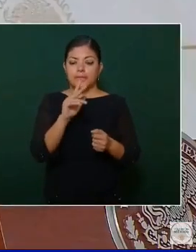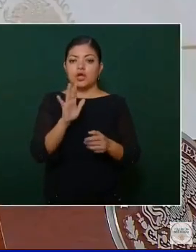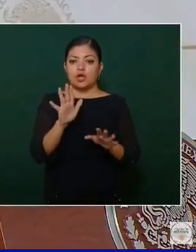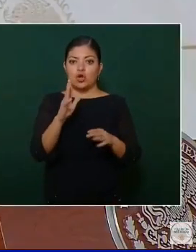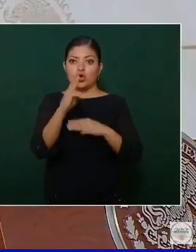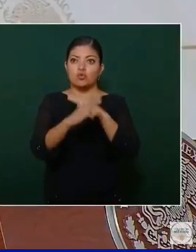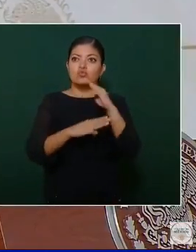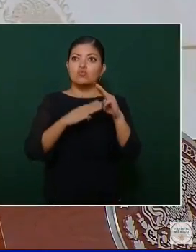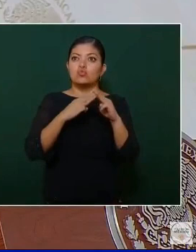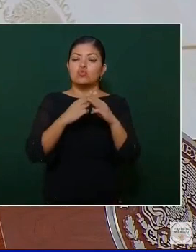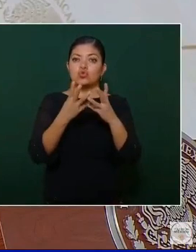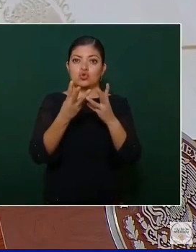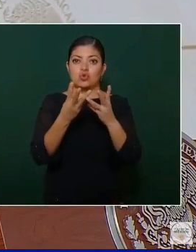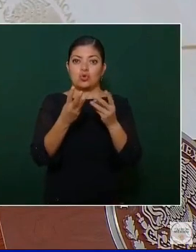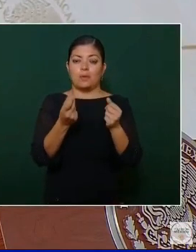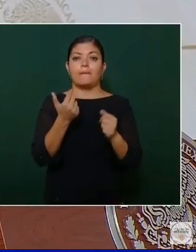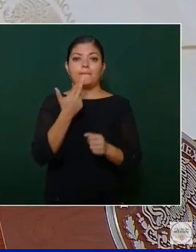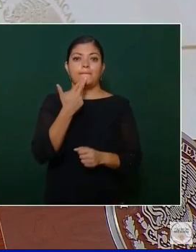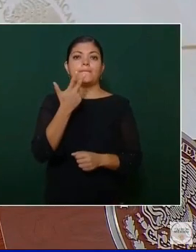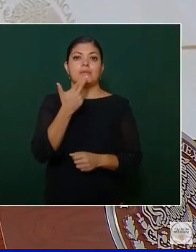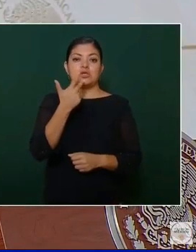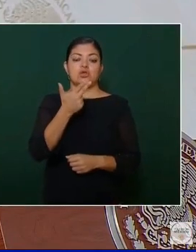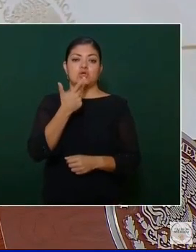en el mundo.